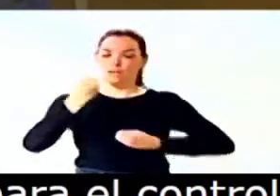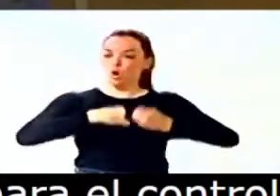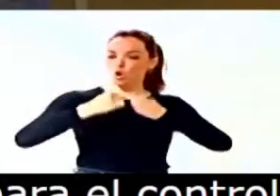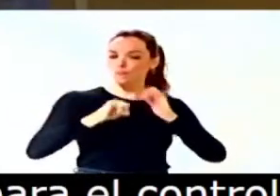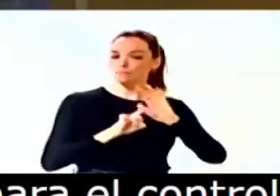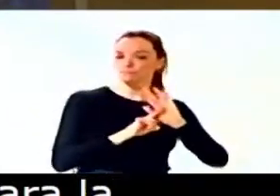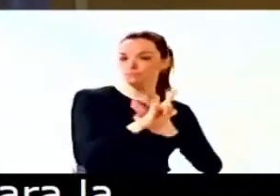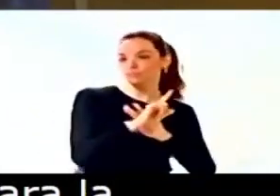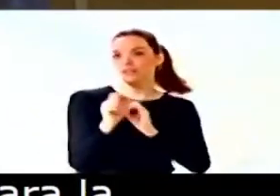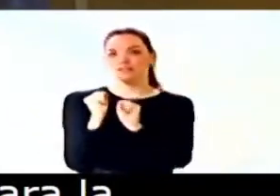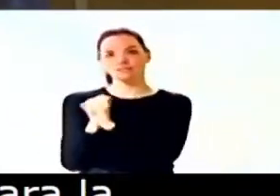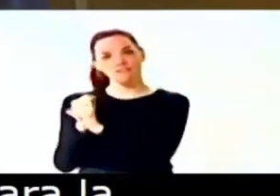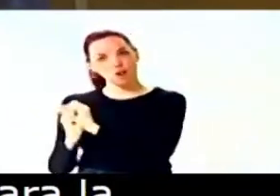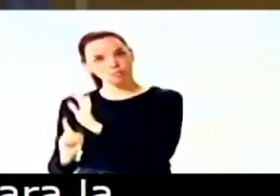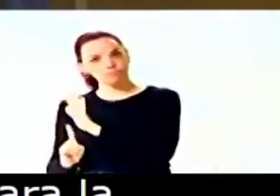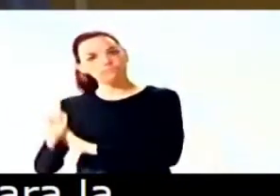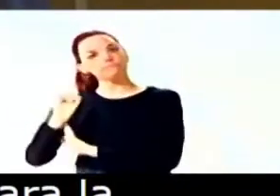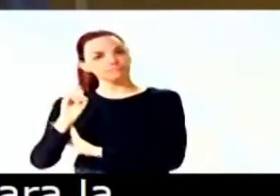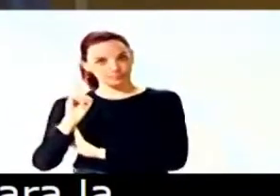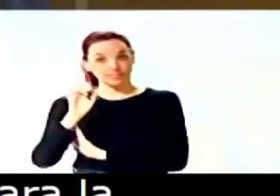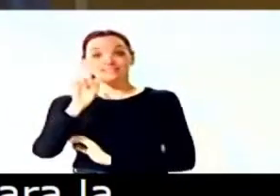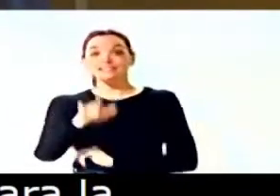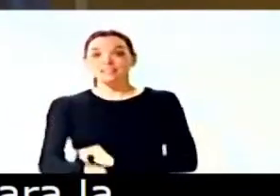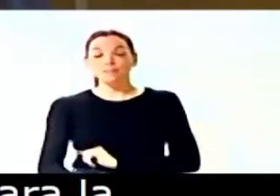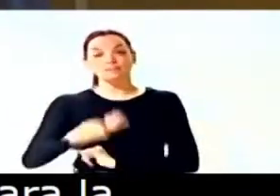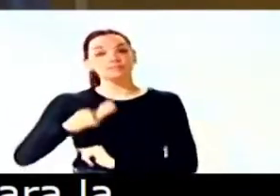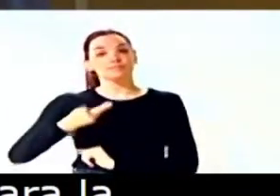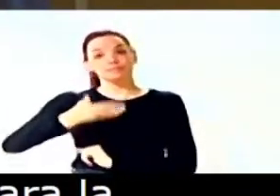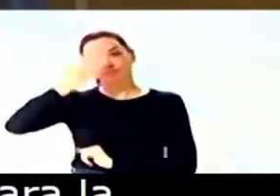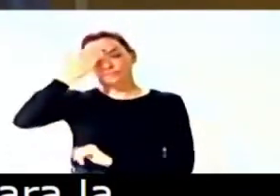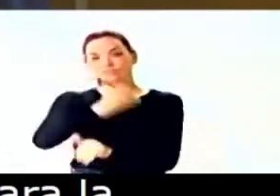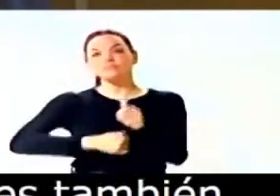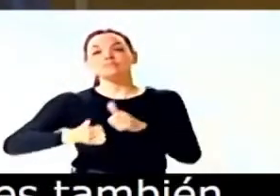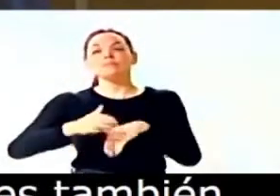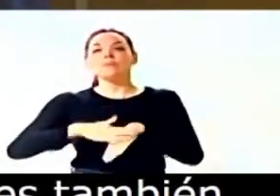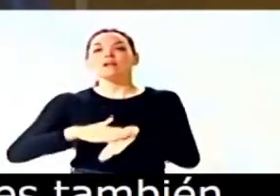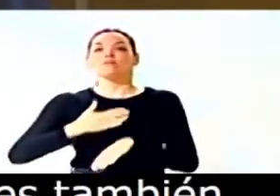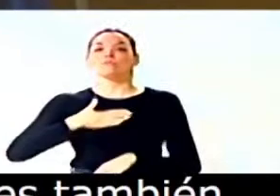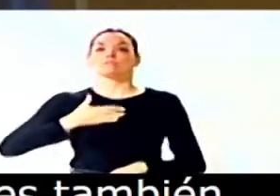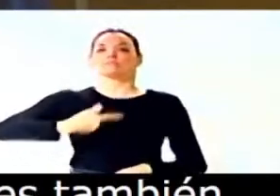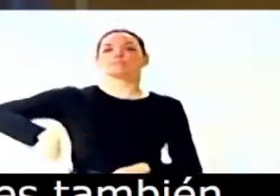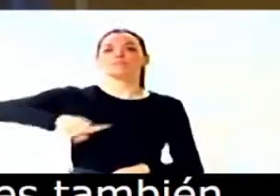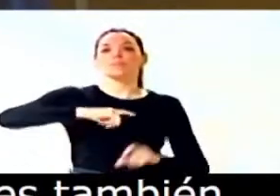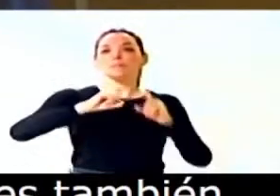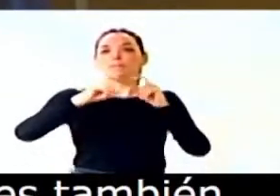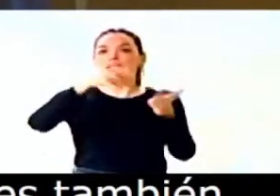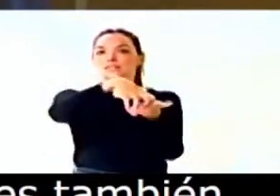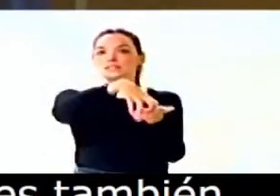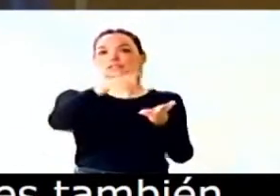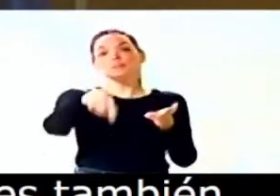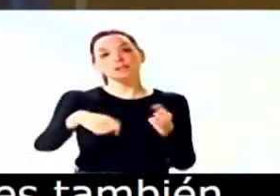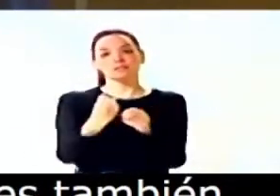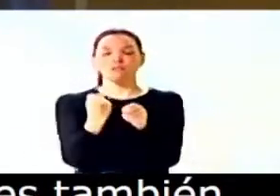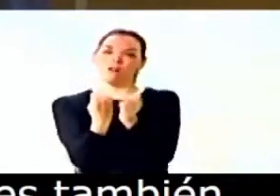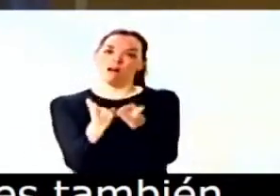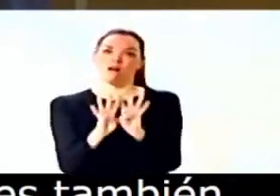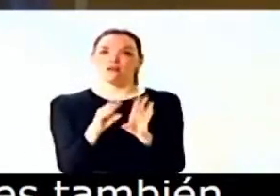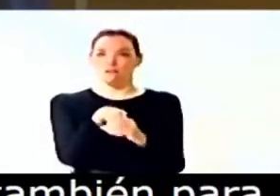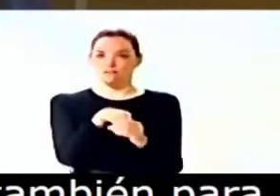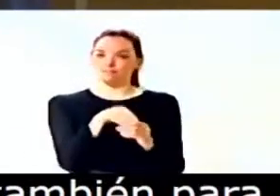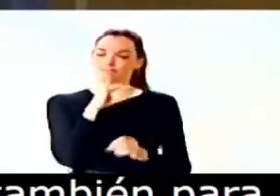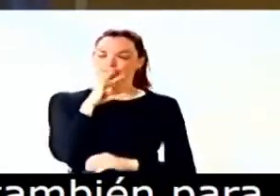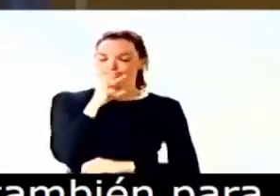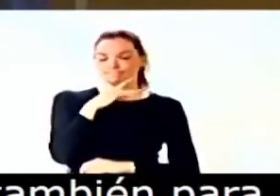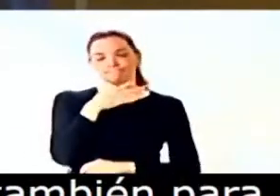y del empleo, pero es también fundamental para nuestras empresas, pero también para nuestros trabajadores. Por eso nos